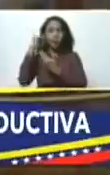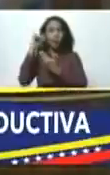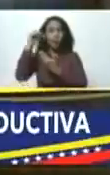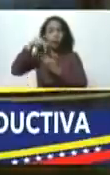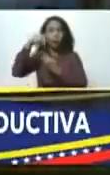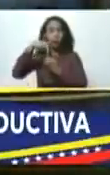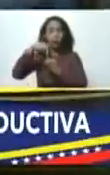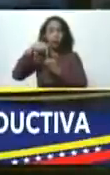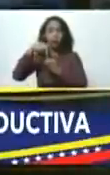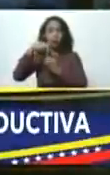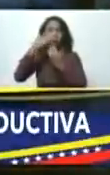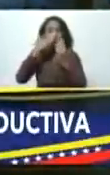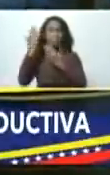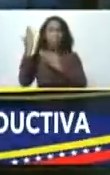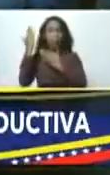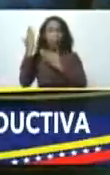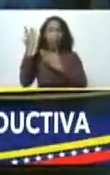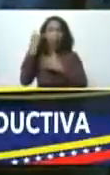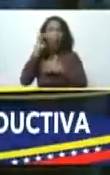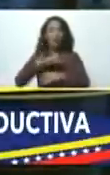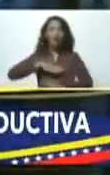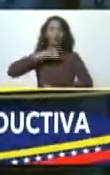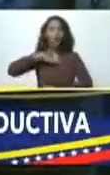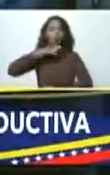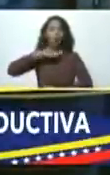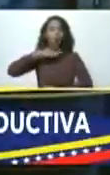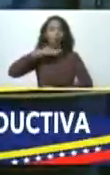precisamente, miren cómo están cargadas